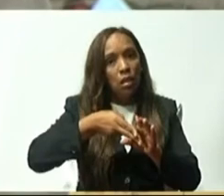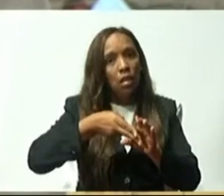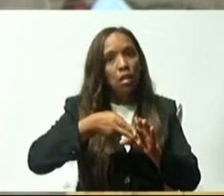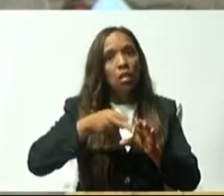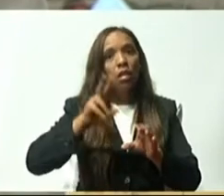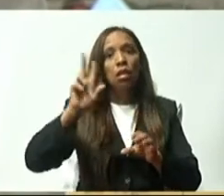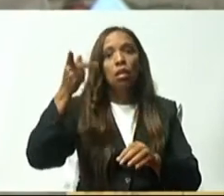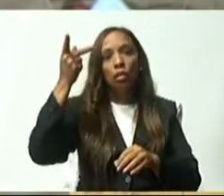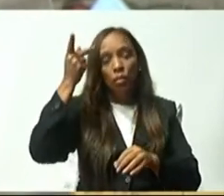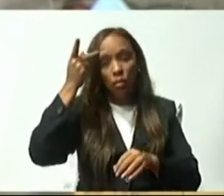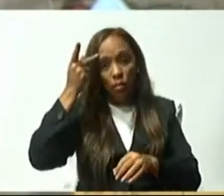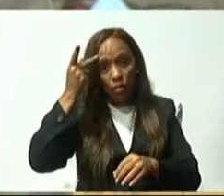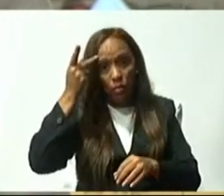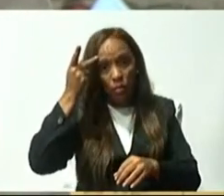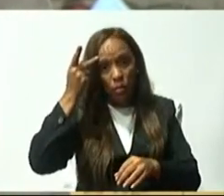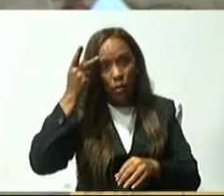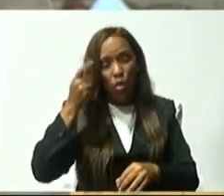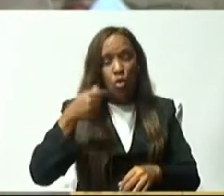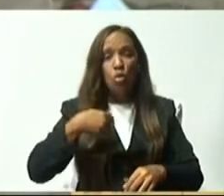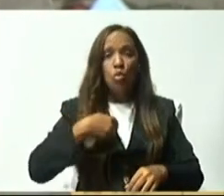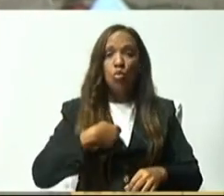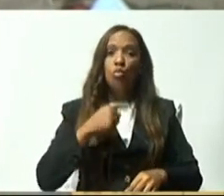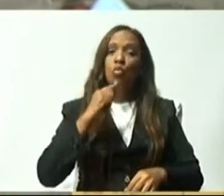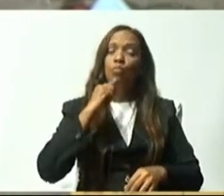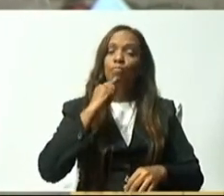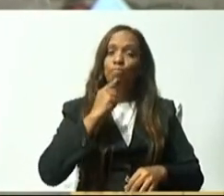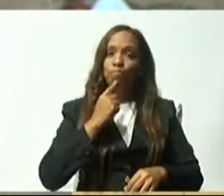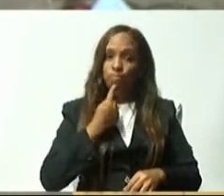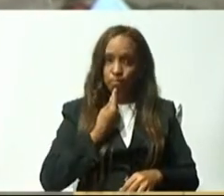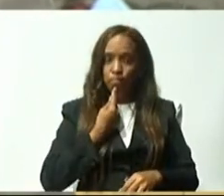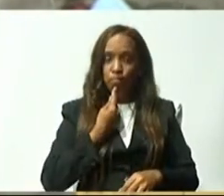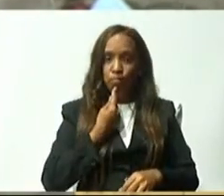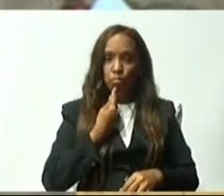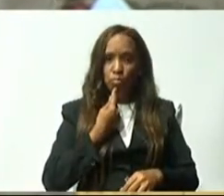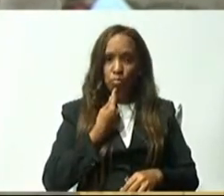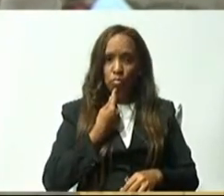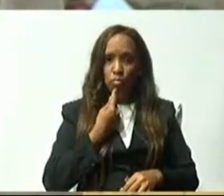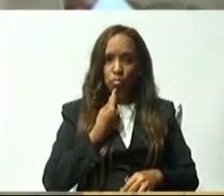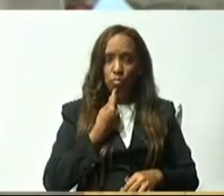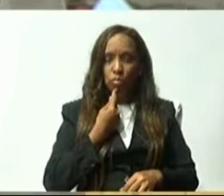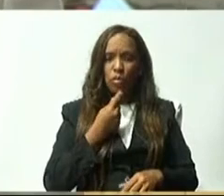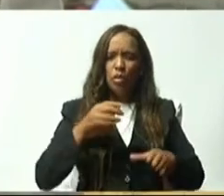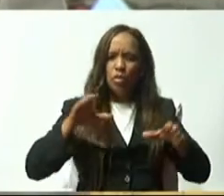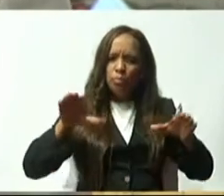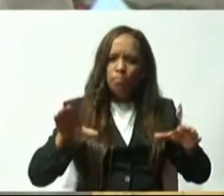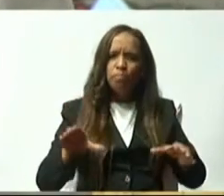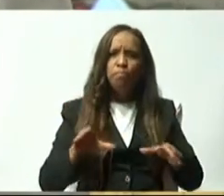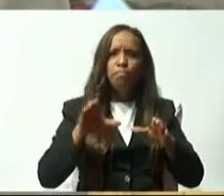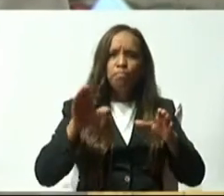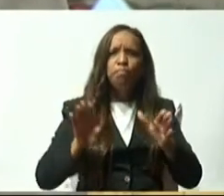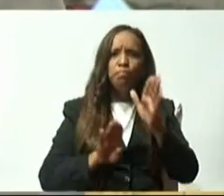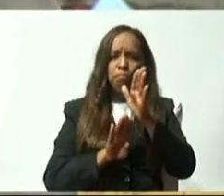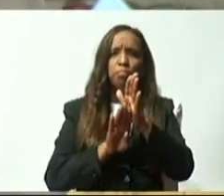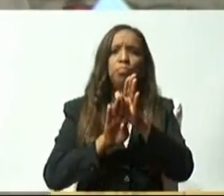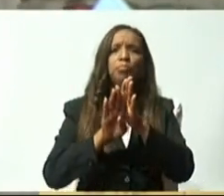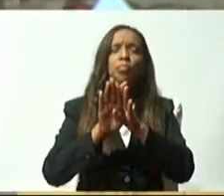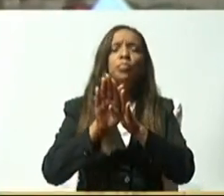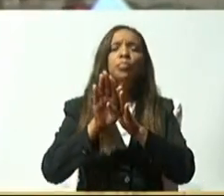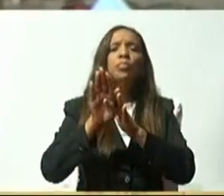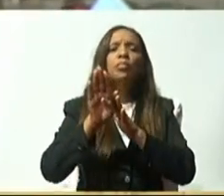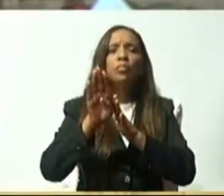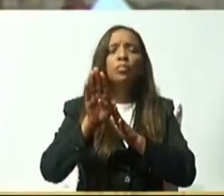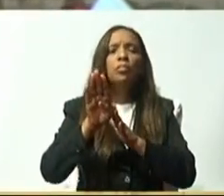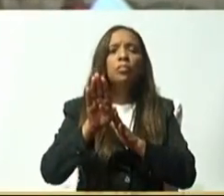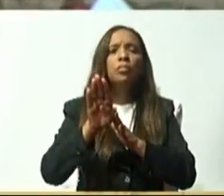clara, con unos principios bien claros y con una formación bien clara y bien dirigida hacia donde quiero llevar mi carrera